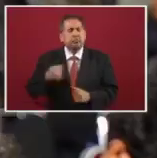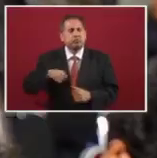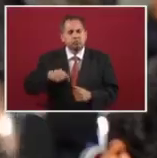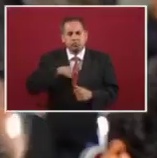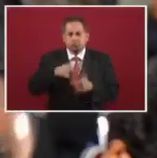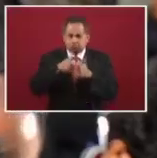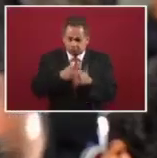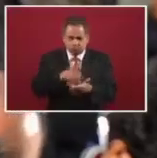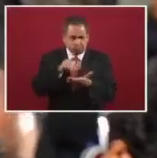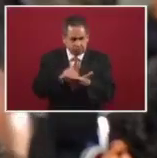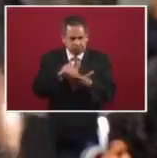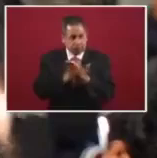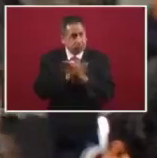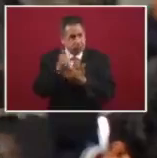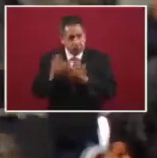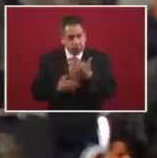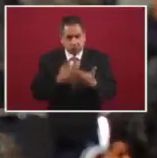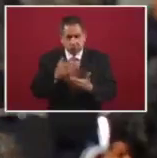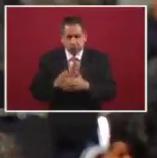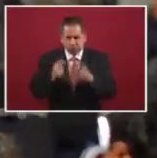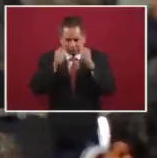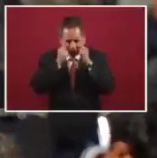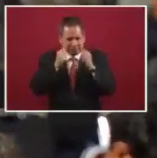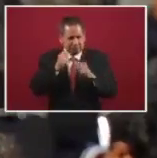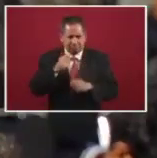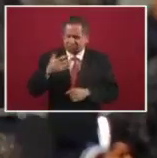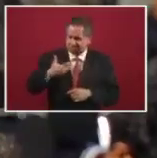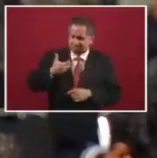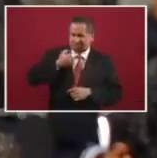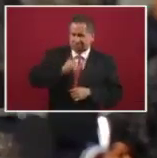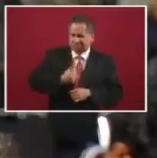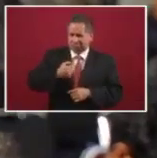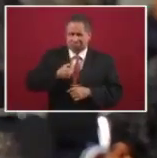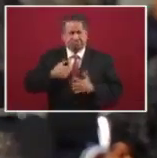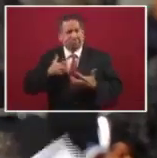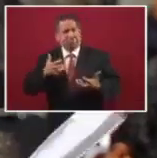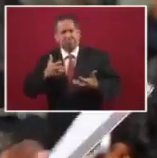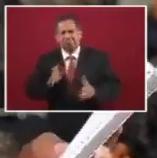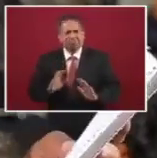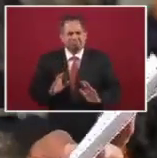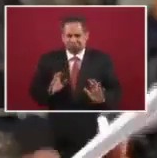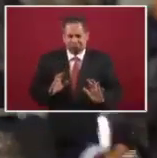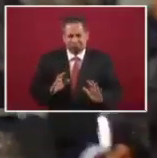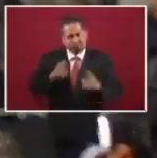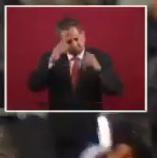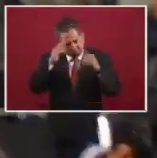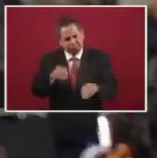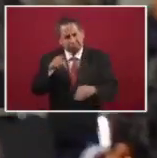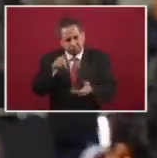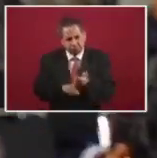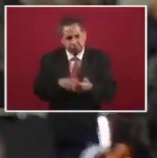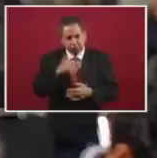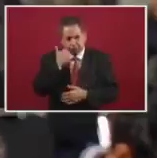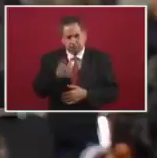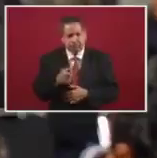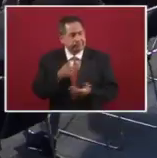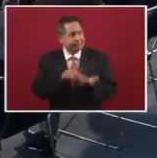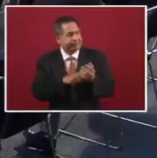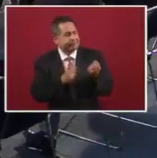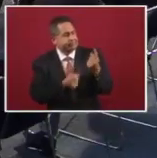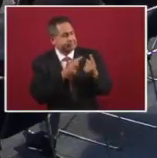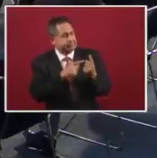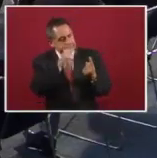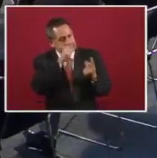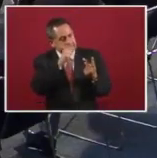Nosotros seguimos trabajando en el proyecto, no nos interesan los puestos, no somos ambiciosos, pero están fallando mucha gente que se